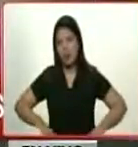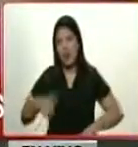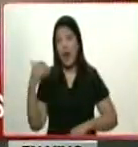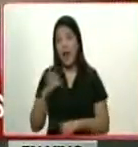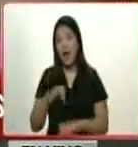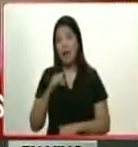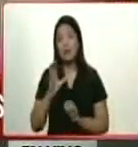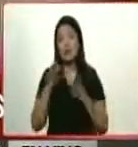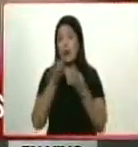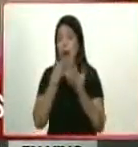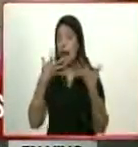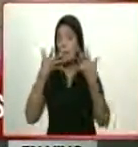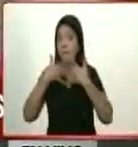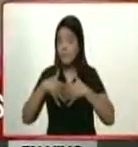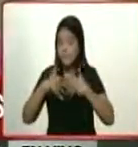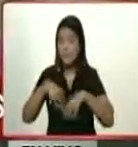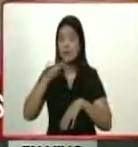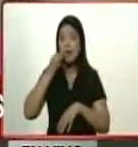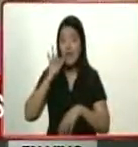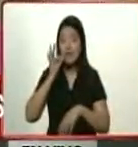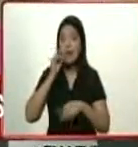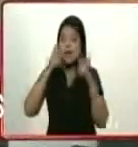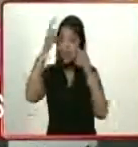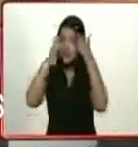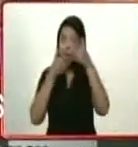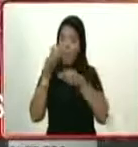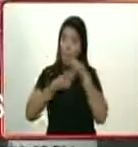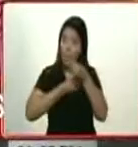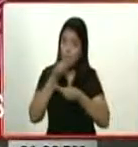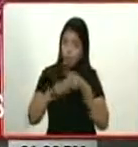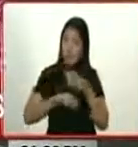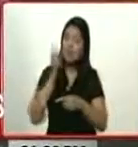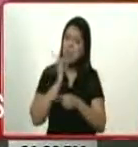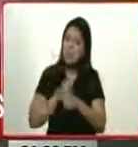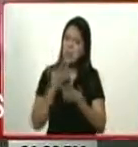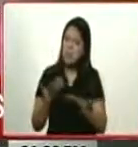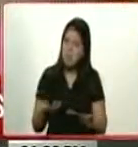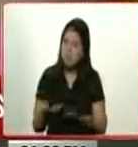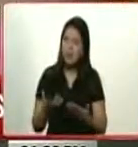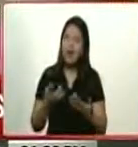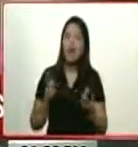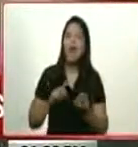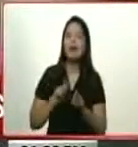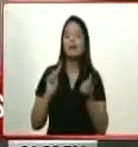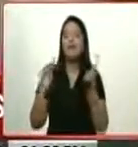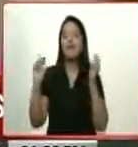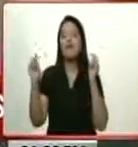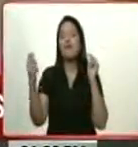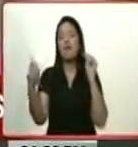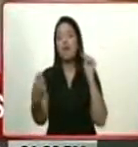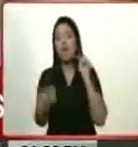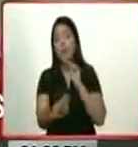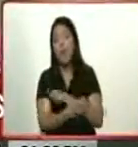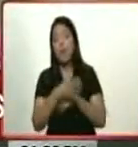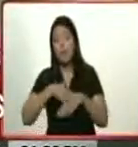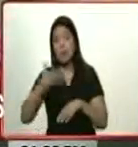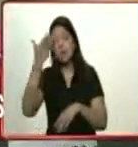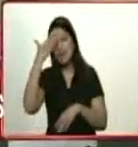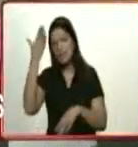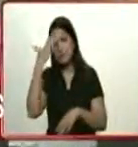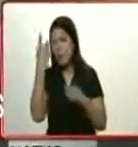Portuguesa. Así es. El café de altura. Y el mejor café, también el de Táchira, el de Mérida, pero estamos hoy aquí y el mejor